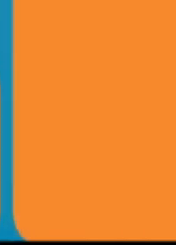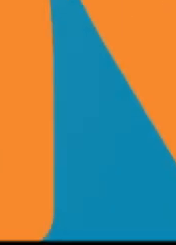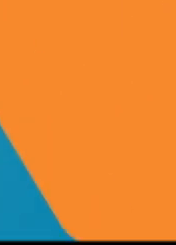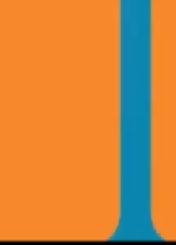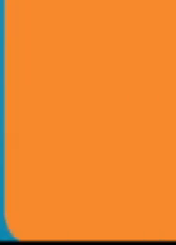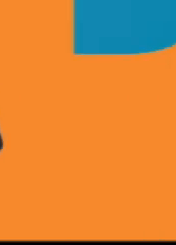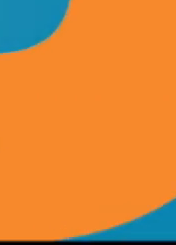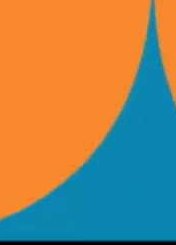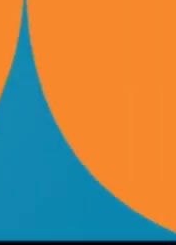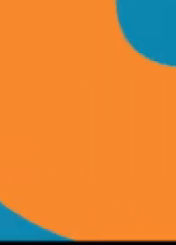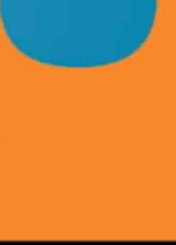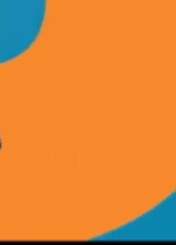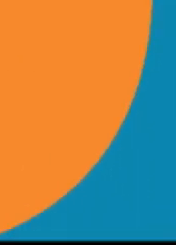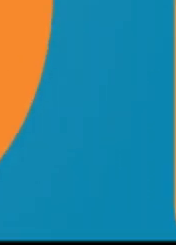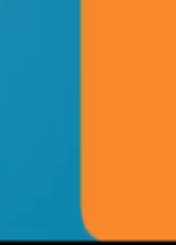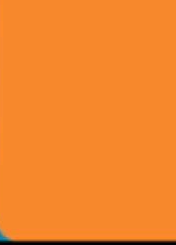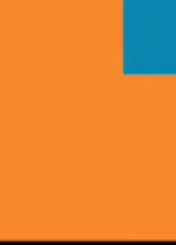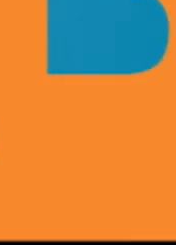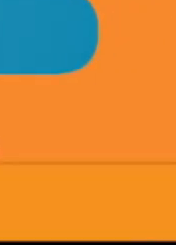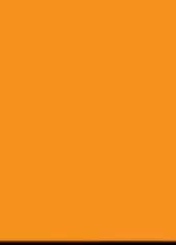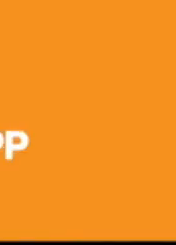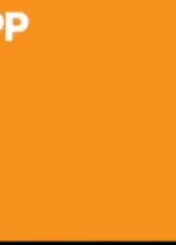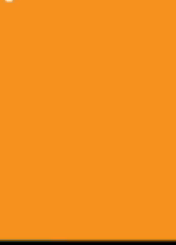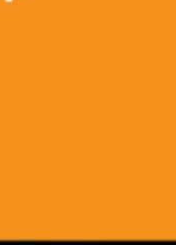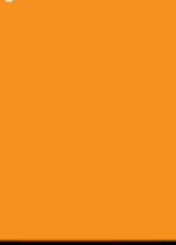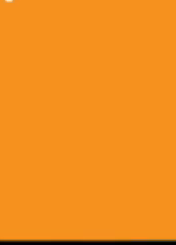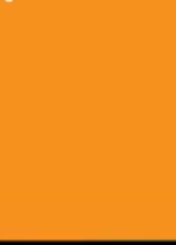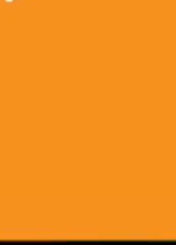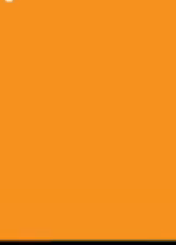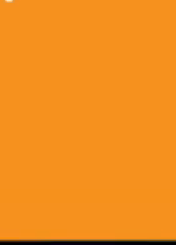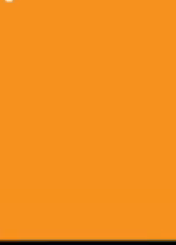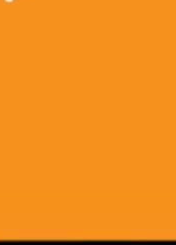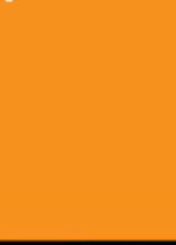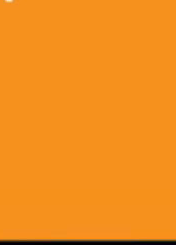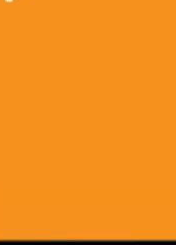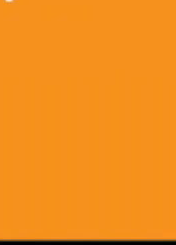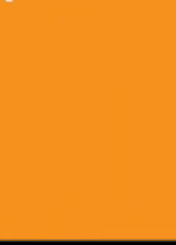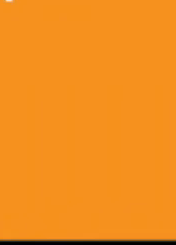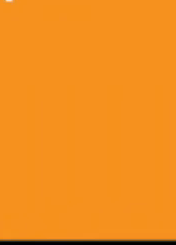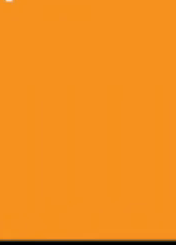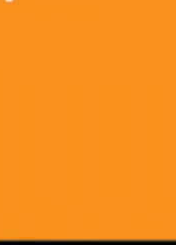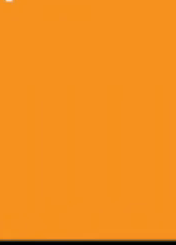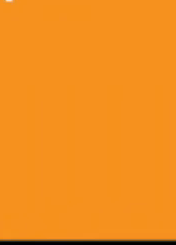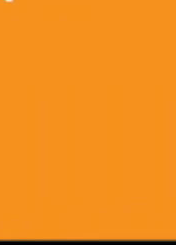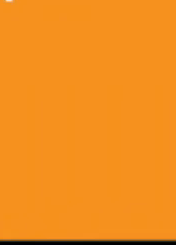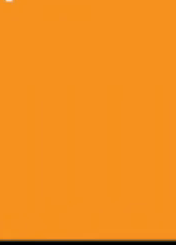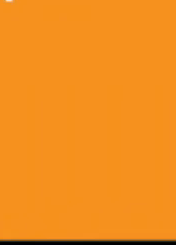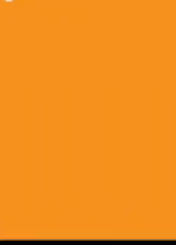Solo por Voz TV, el canal del orgullo nicaragüense.